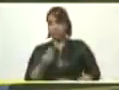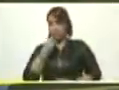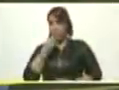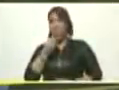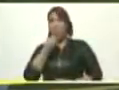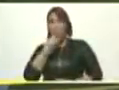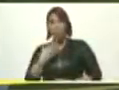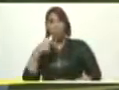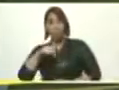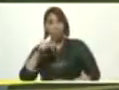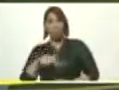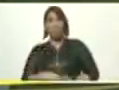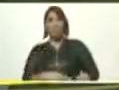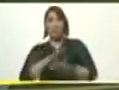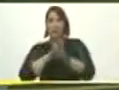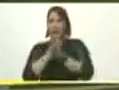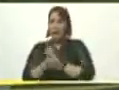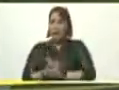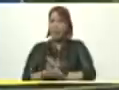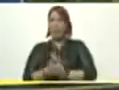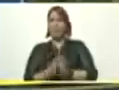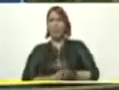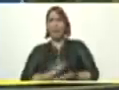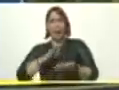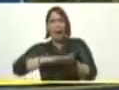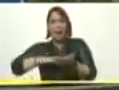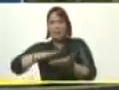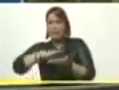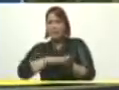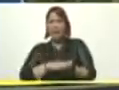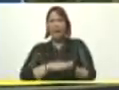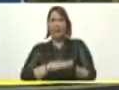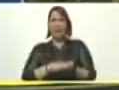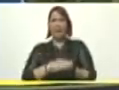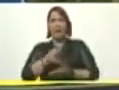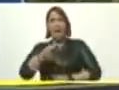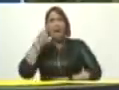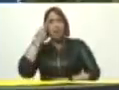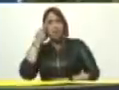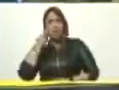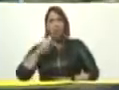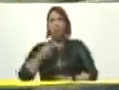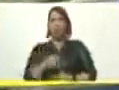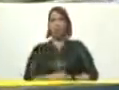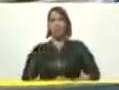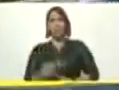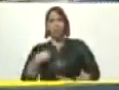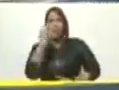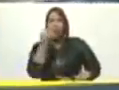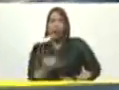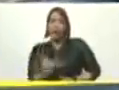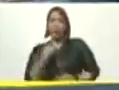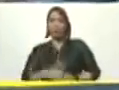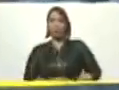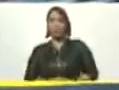sabroso para las hallacas arroz con caraota por eso es que estoy Flaco